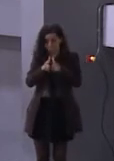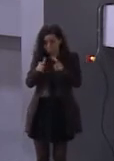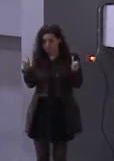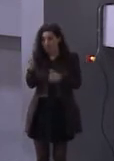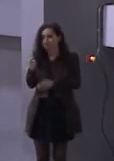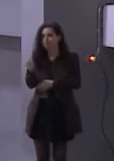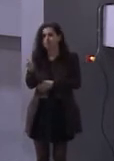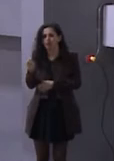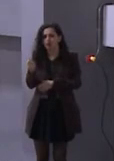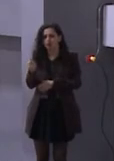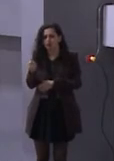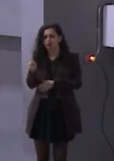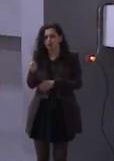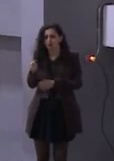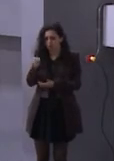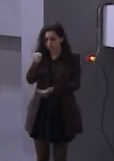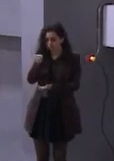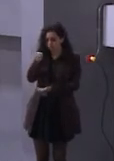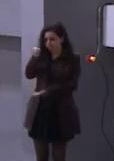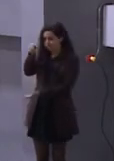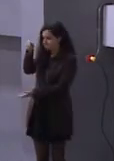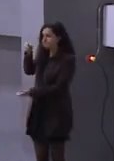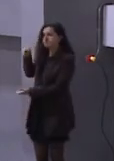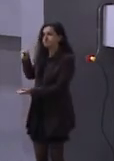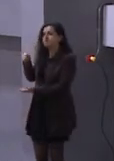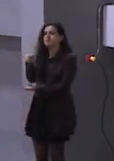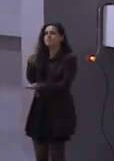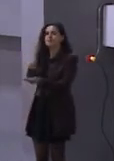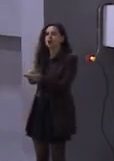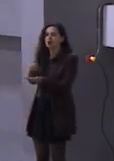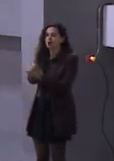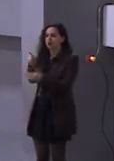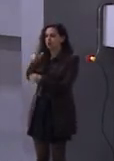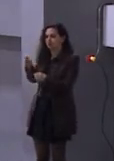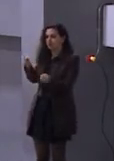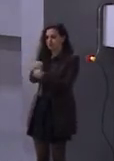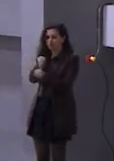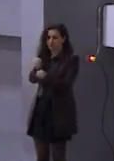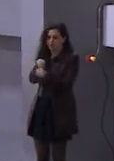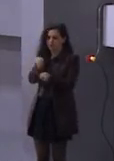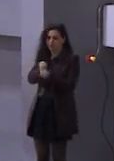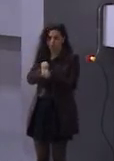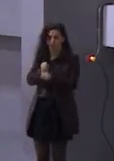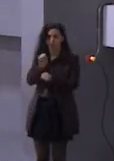se van para pagar el personal, ¿sí? Y son